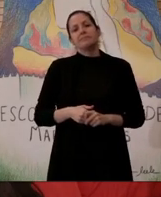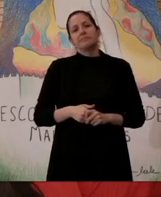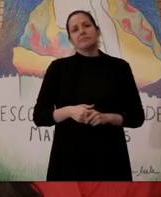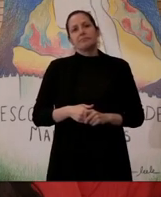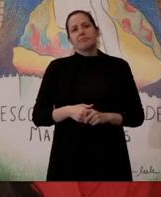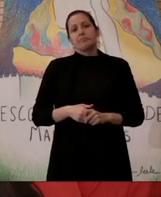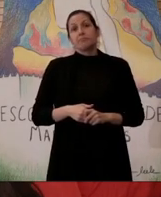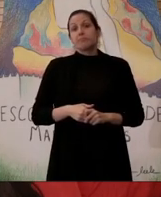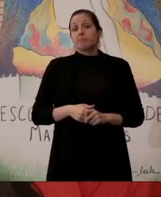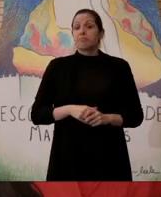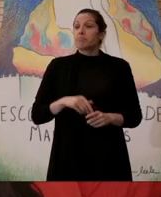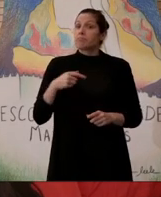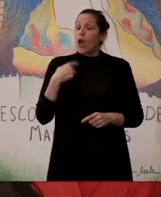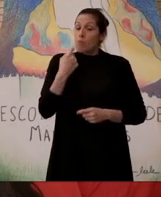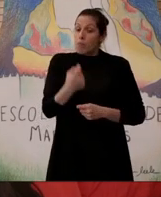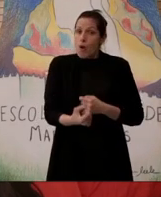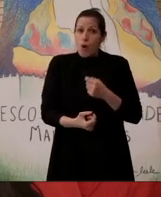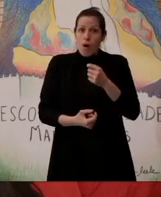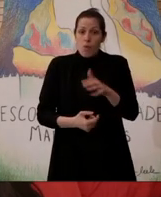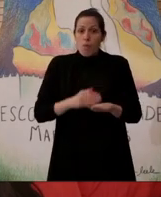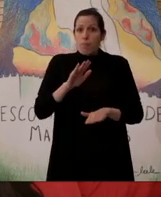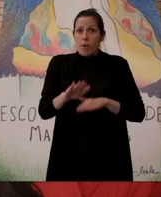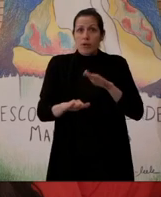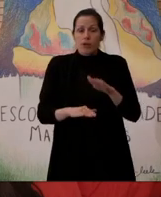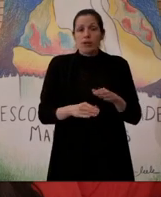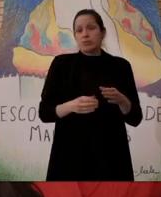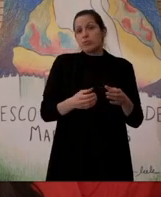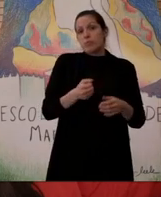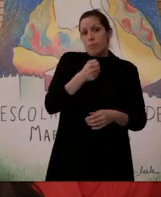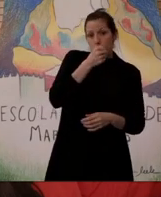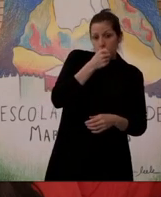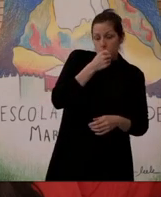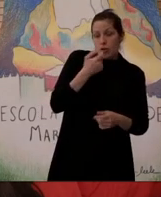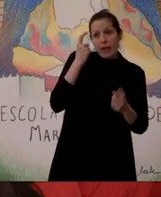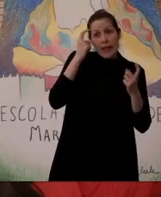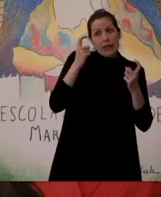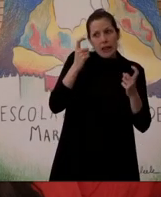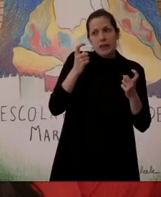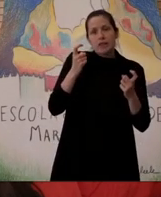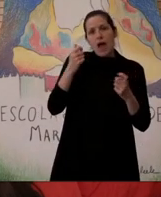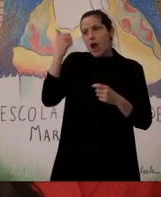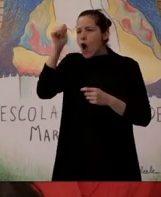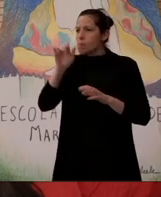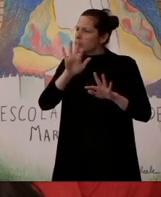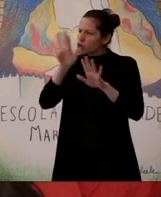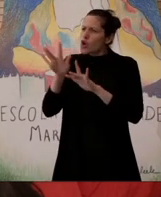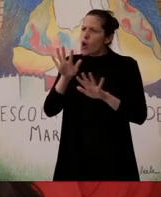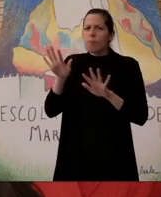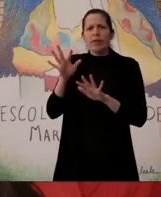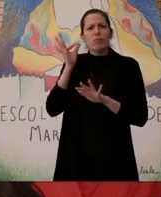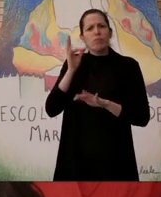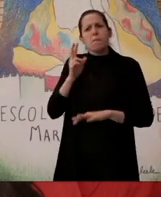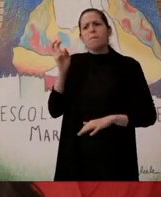y eso fue lo que fuimos haciendo poco a poco dentro del partido convencer a nuestros compañeros de nuestra valía auto